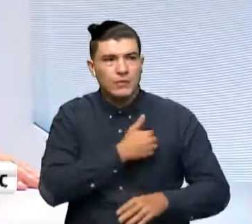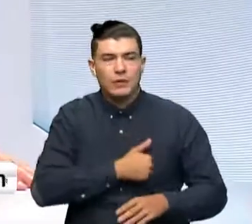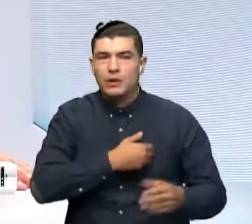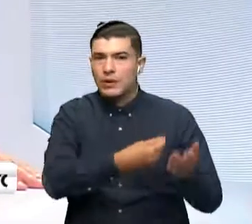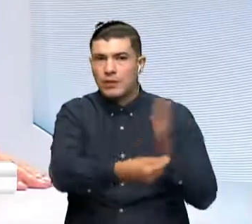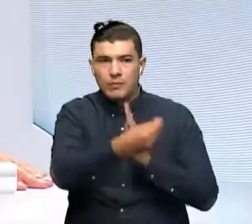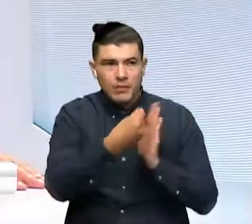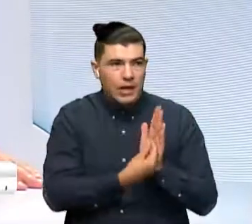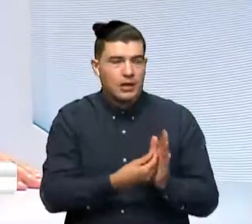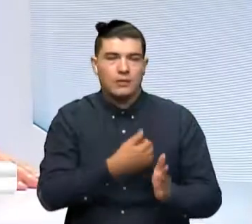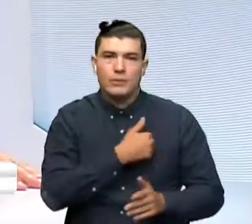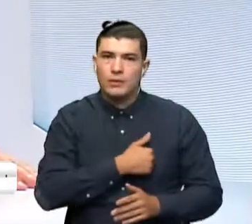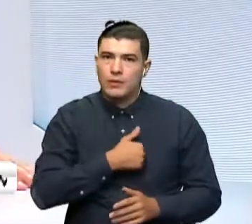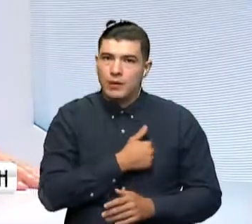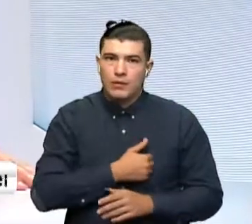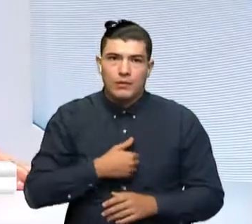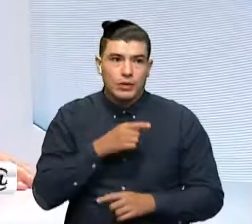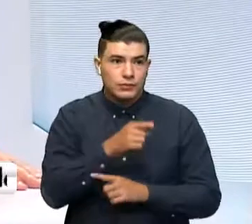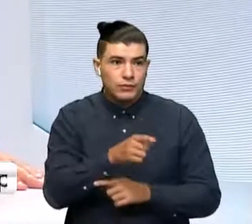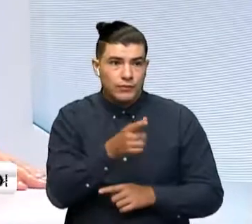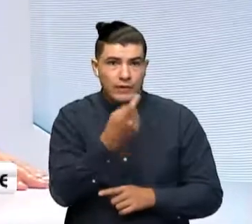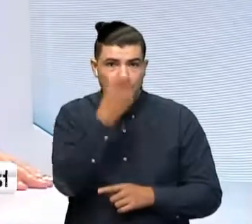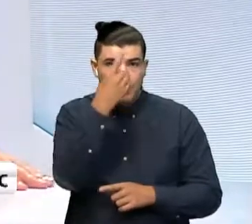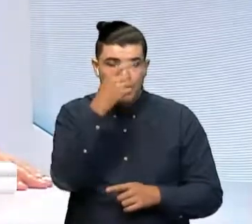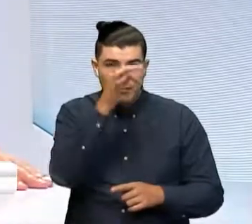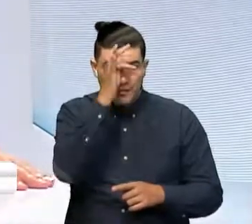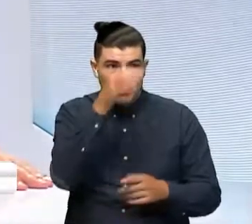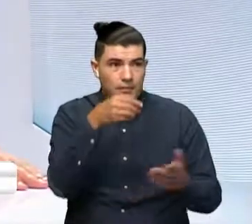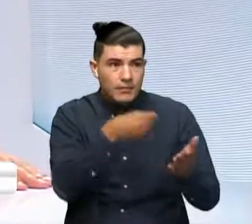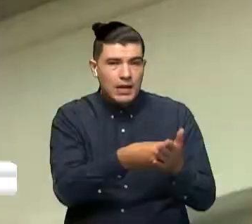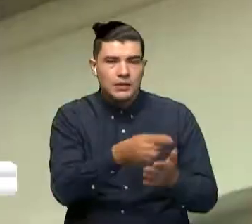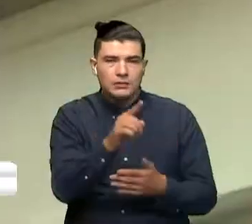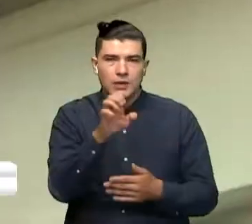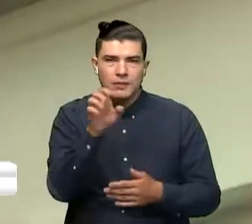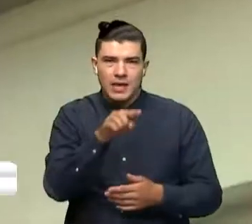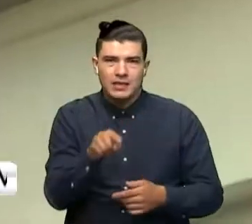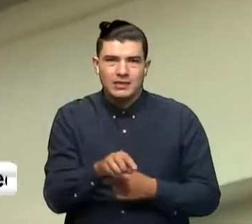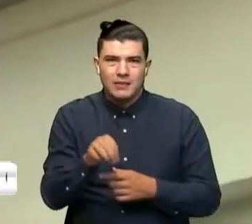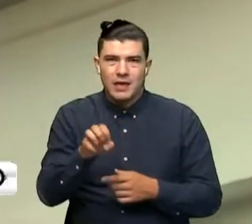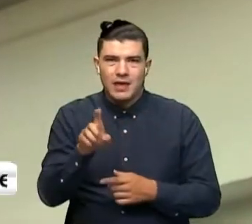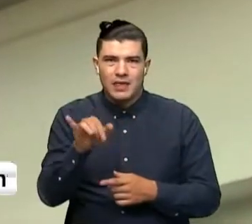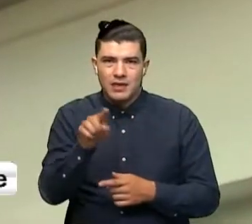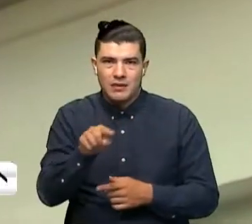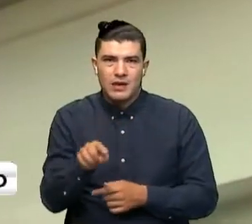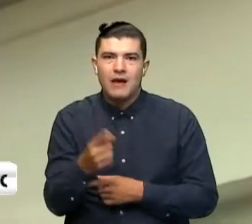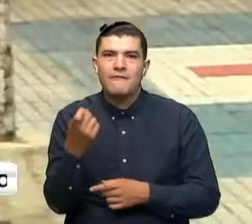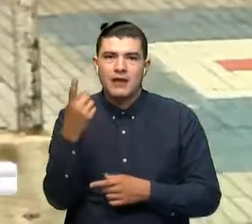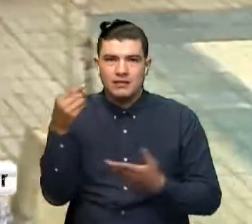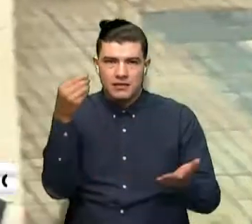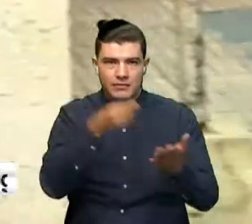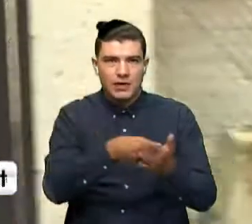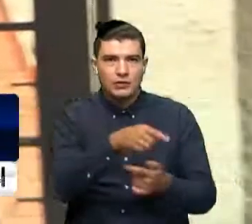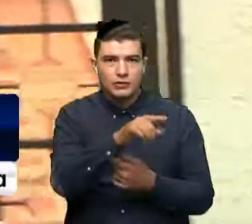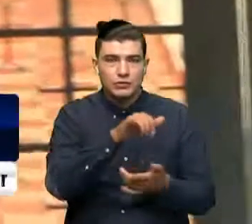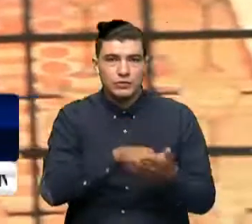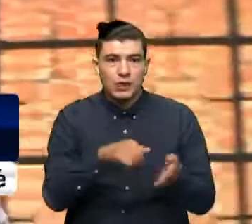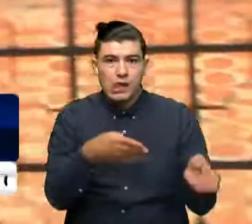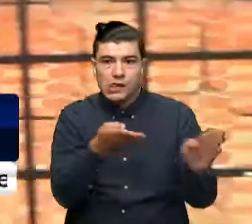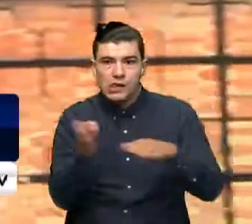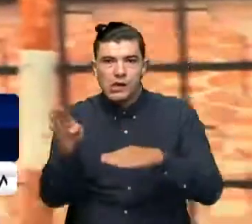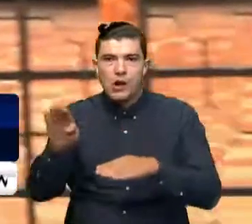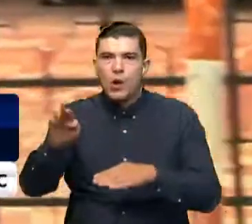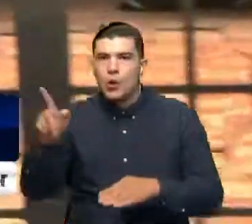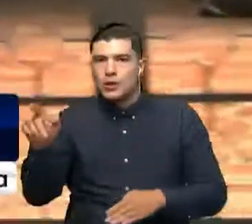ellos porque me di más la deuda a la clínica varios meses me di más ips redirecciona a otras